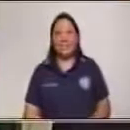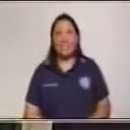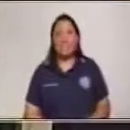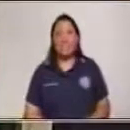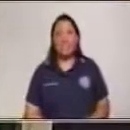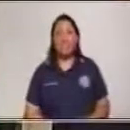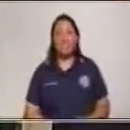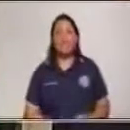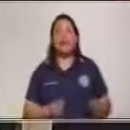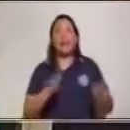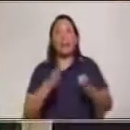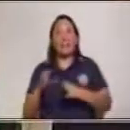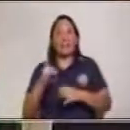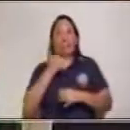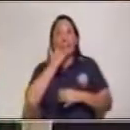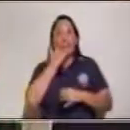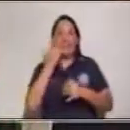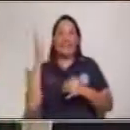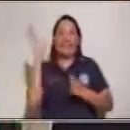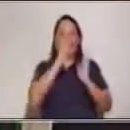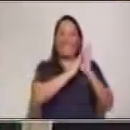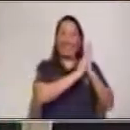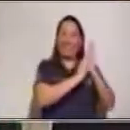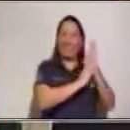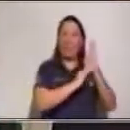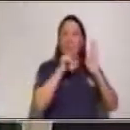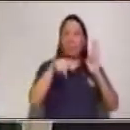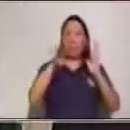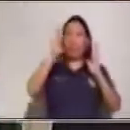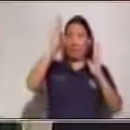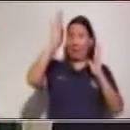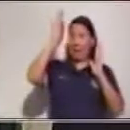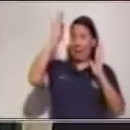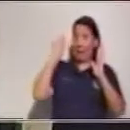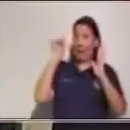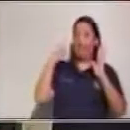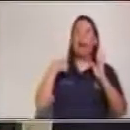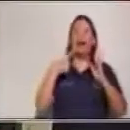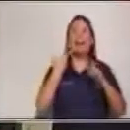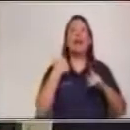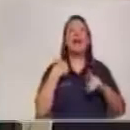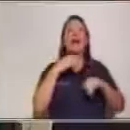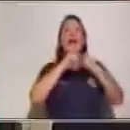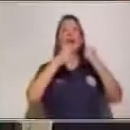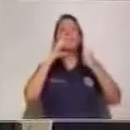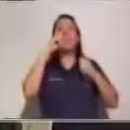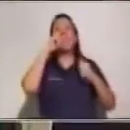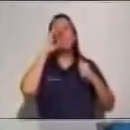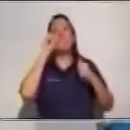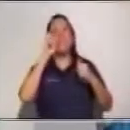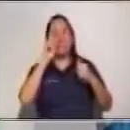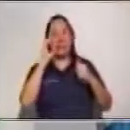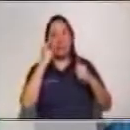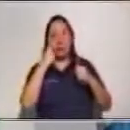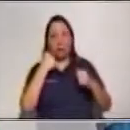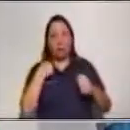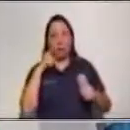Vamos a utilizar entonces, vamos a ver lo siguiente. Debemos encontrar cuál de estos factores primos